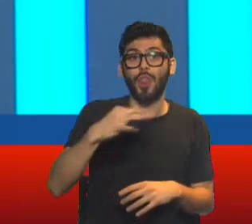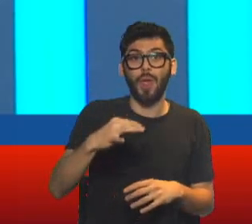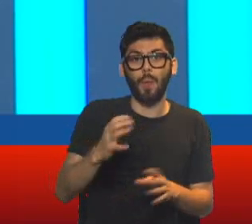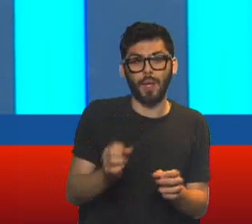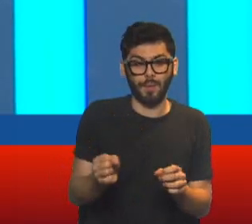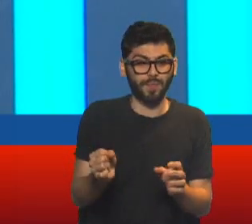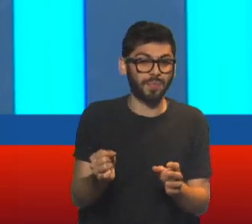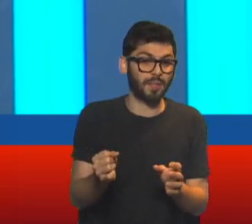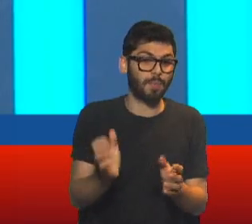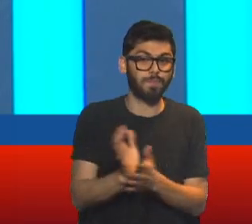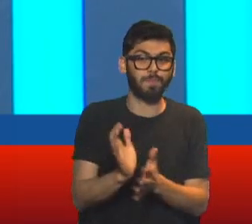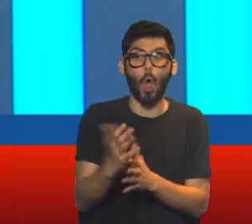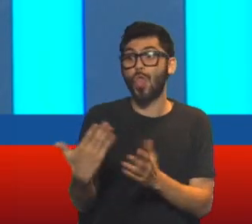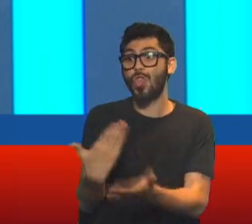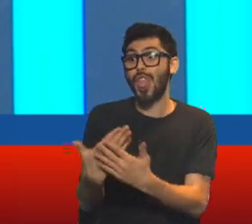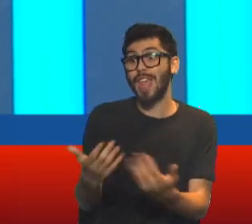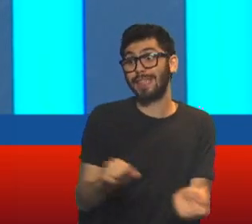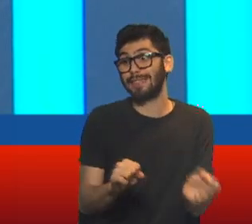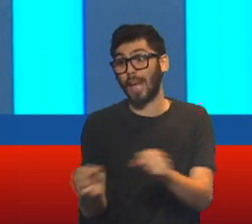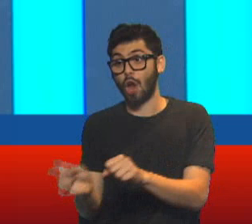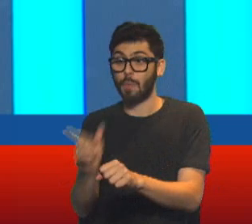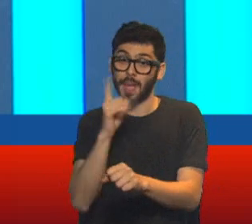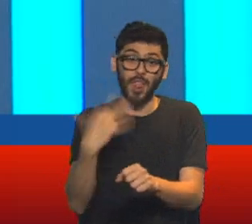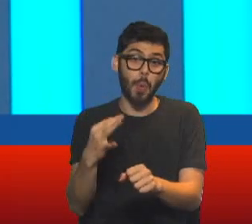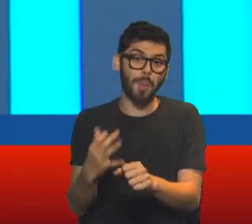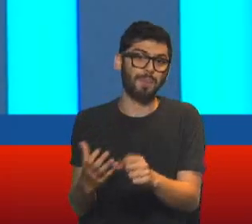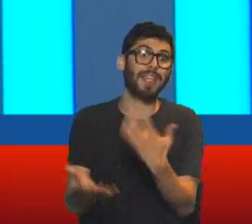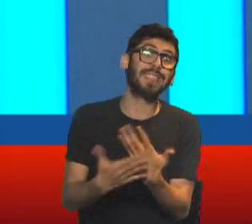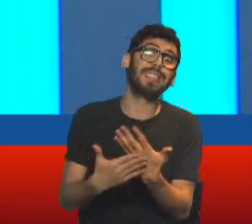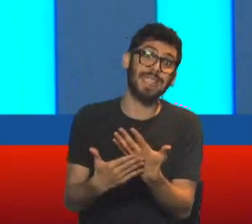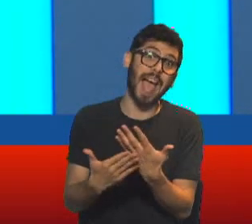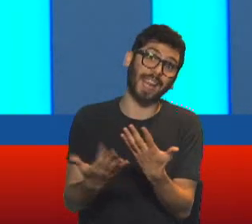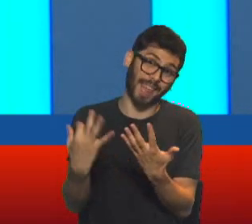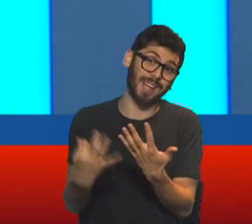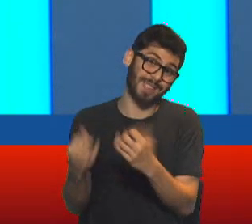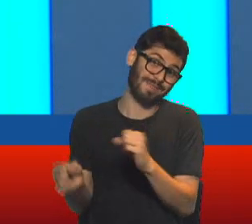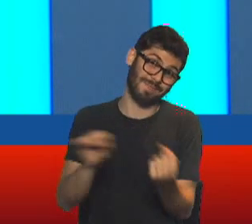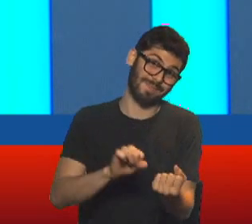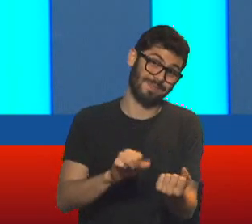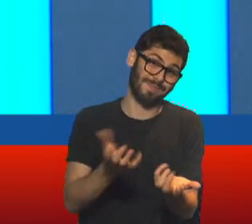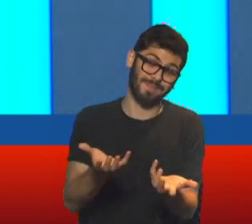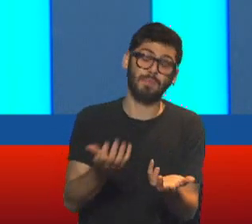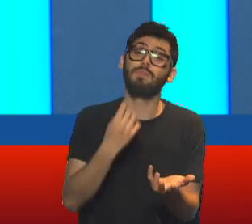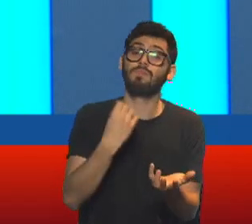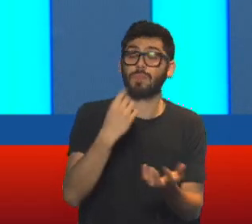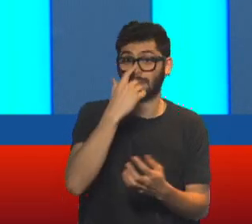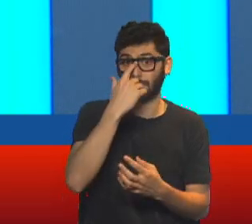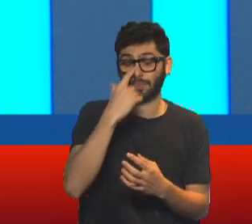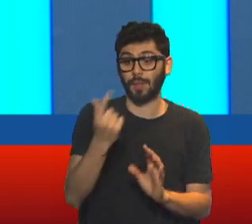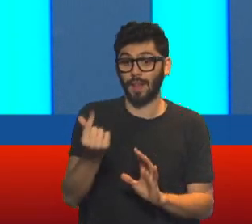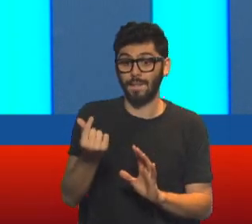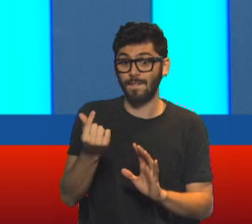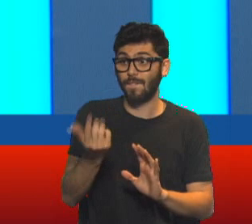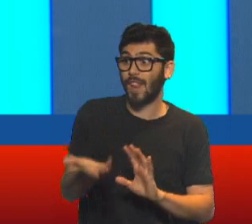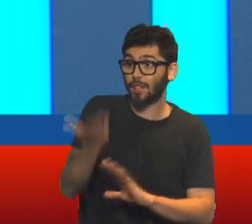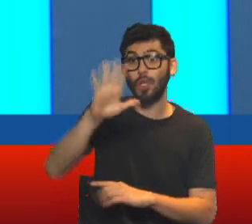no a la derecha, sino a la izquierda, yo creo que la situación es muy, muy complicada, con 50% de inflación,